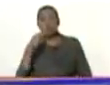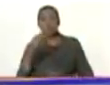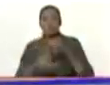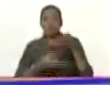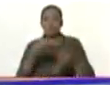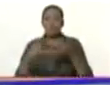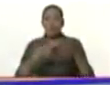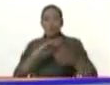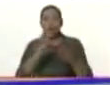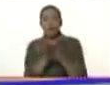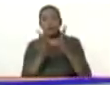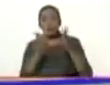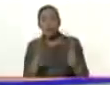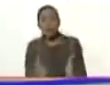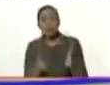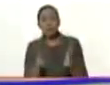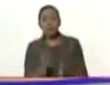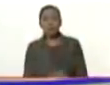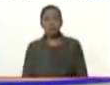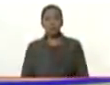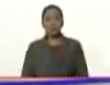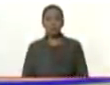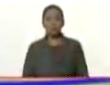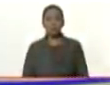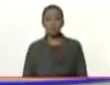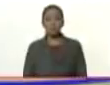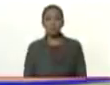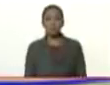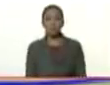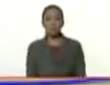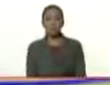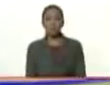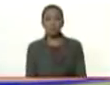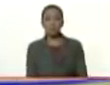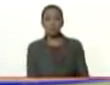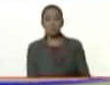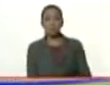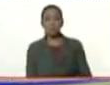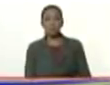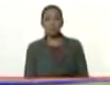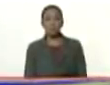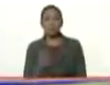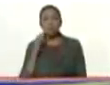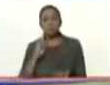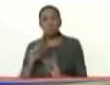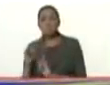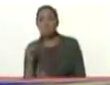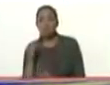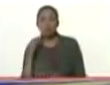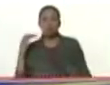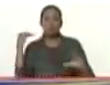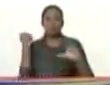Kengerlin Dubrasca Urbina. Kengerlin ha dado un mensaje del corazón.